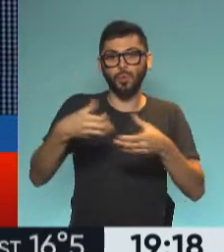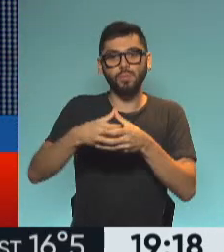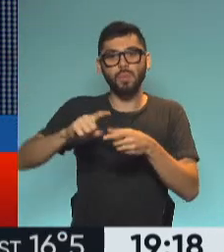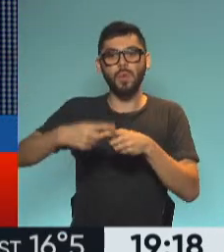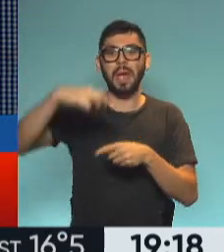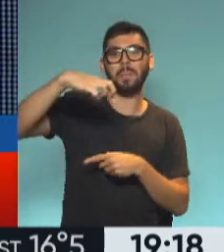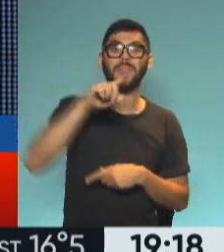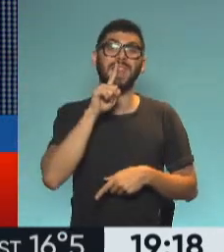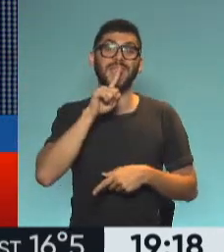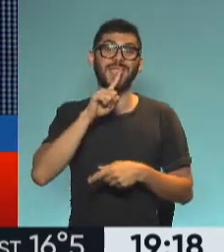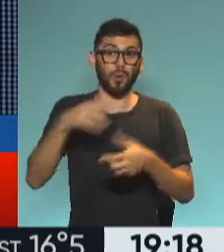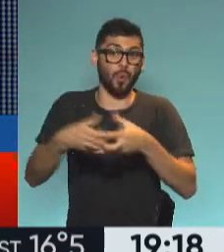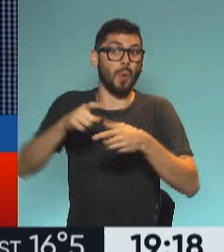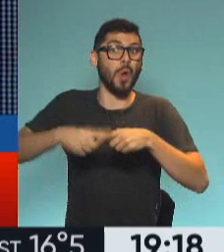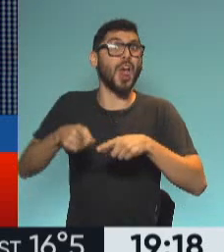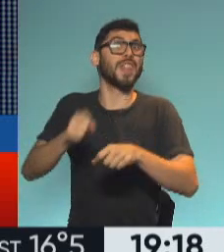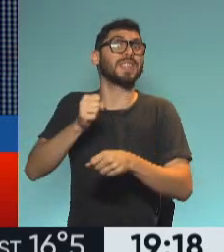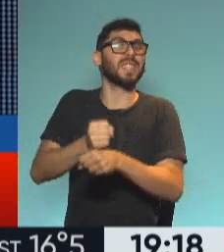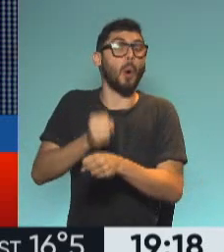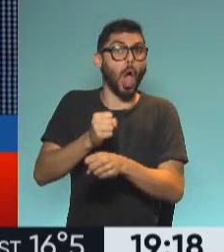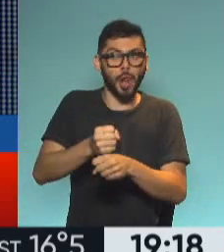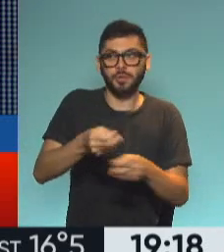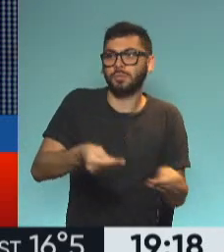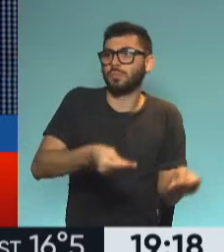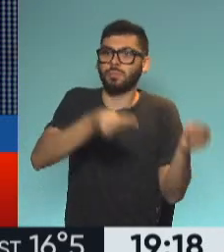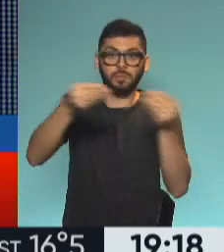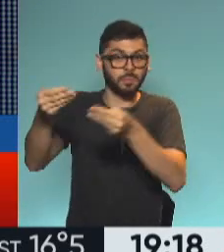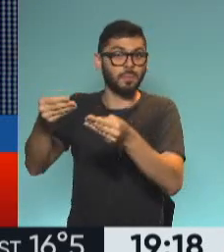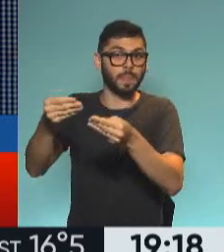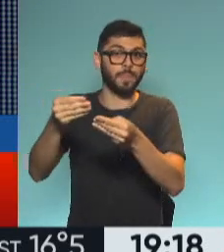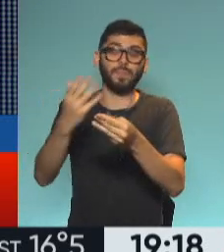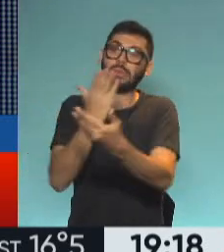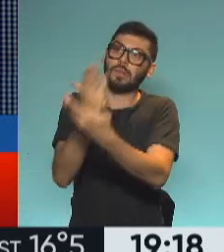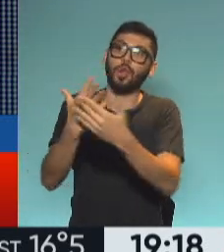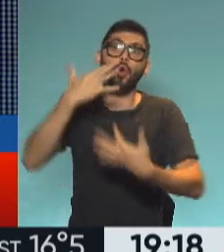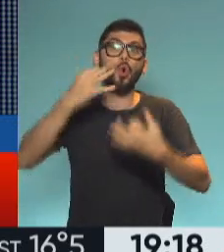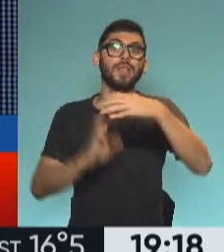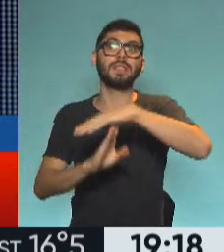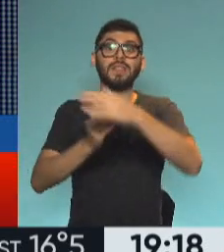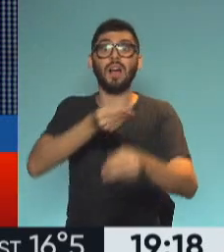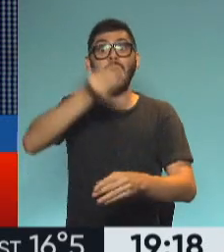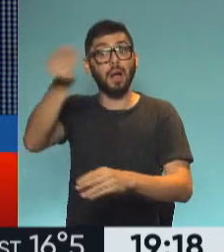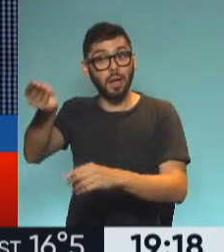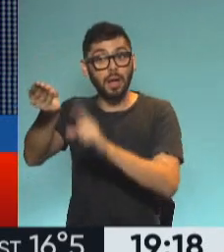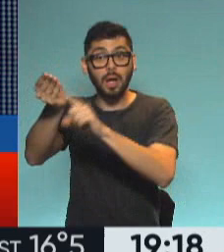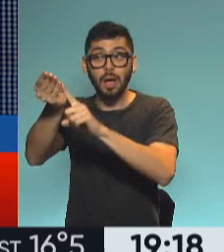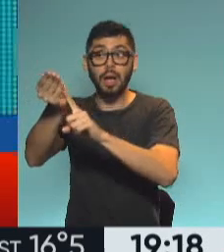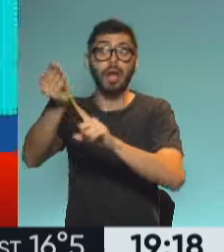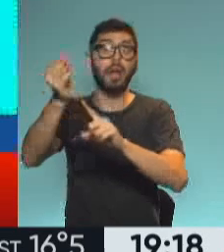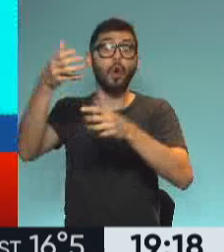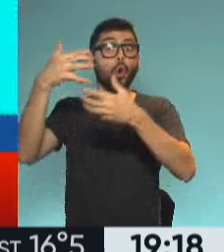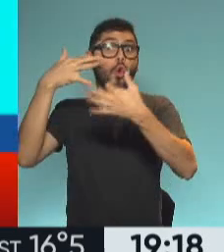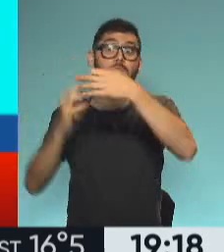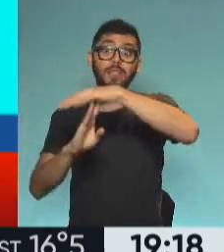de los Trabajadores, para frenar esta Copa América por medio de la Corte Suprema. Y la Corte Suprema le pidió información